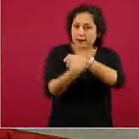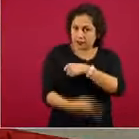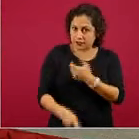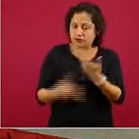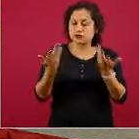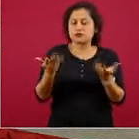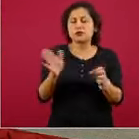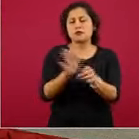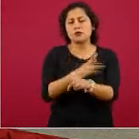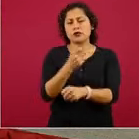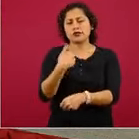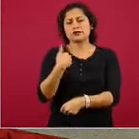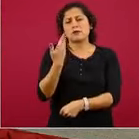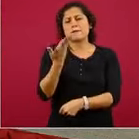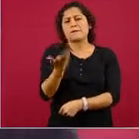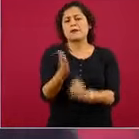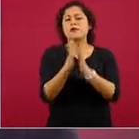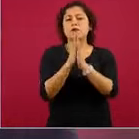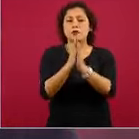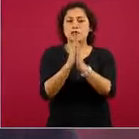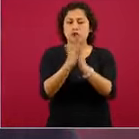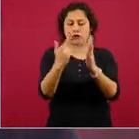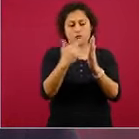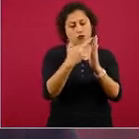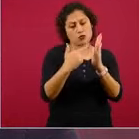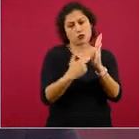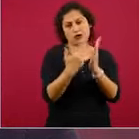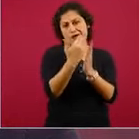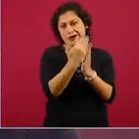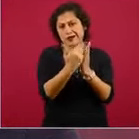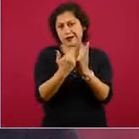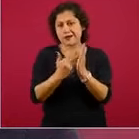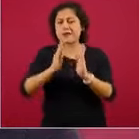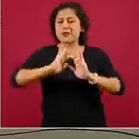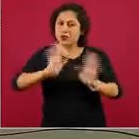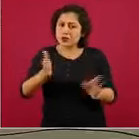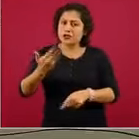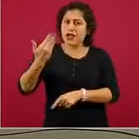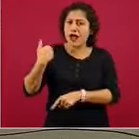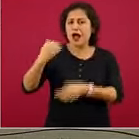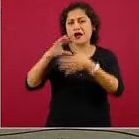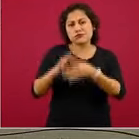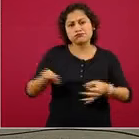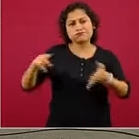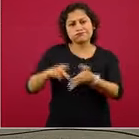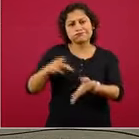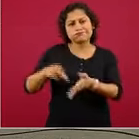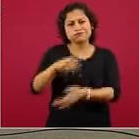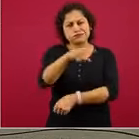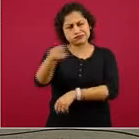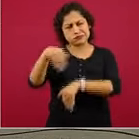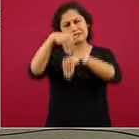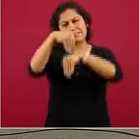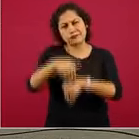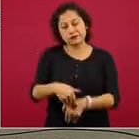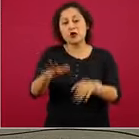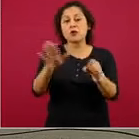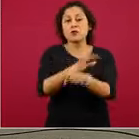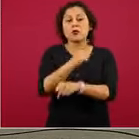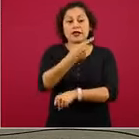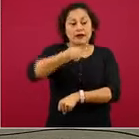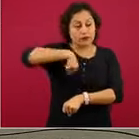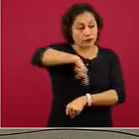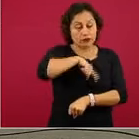en práctica las medidas preventivas que hemos comentado para todos juntos, sociedad y